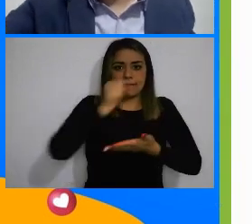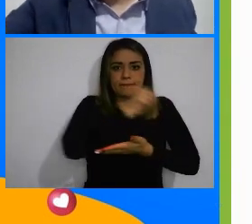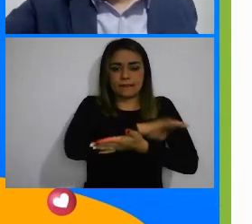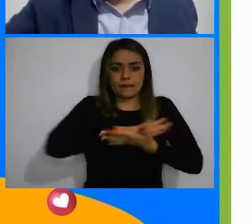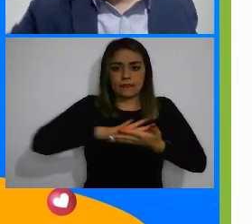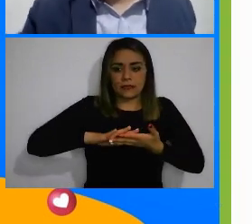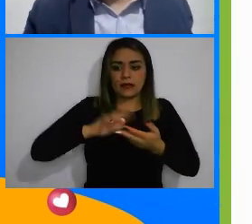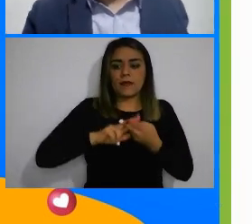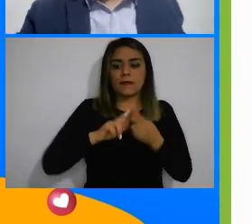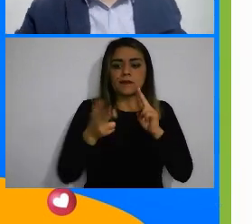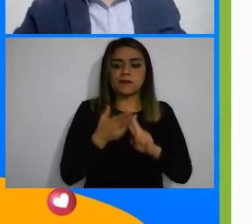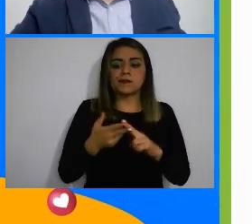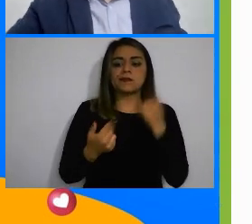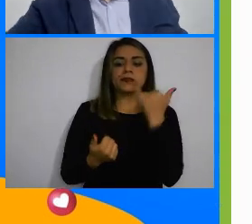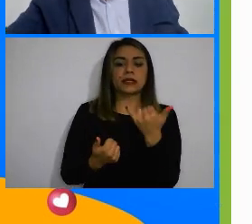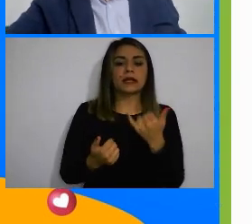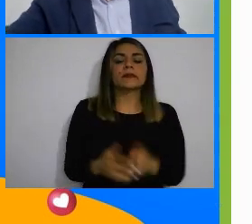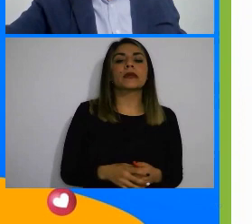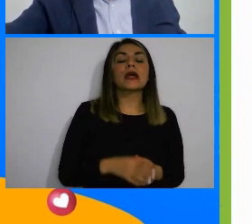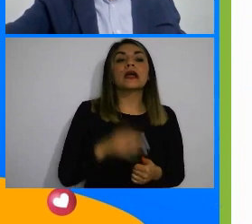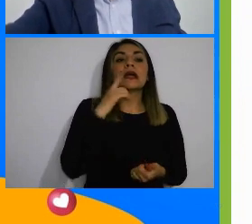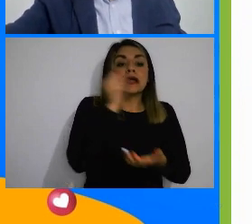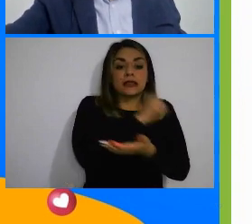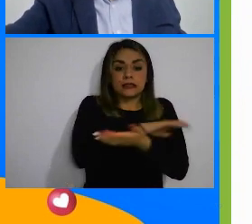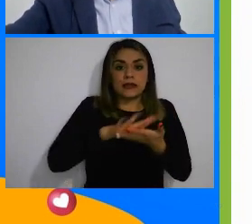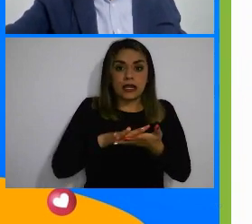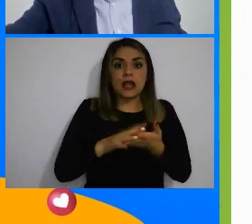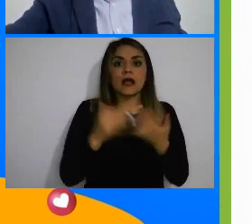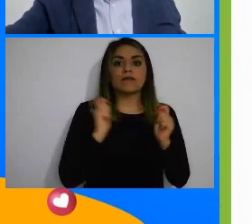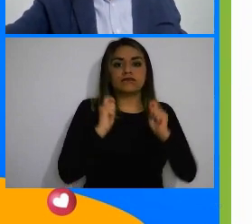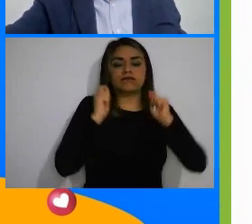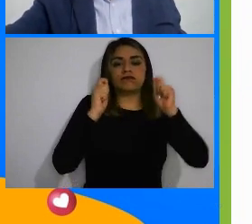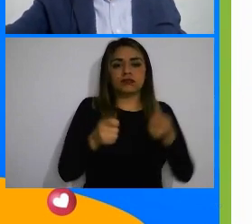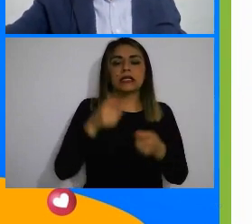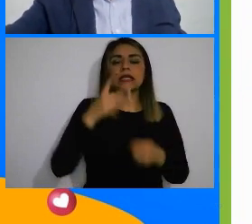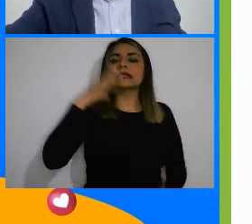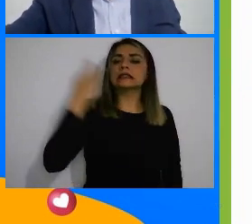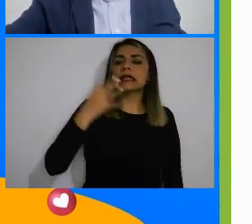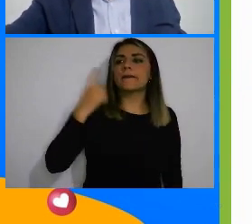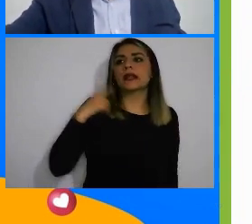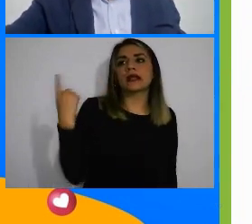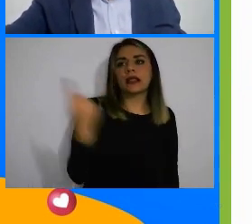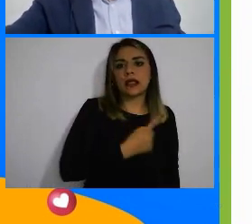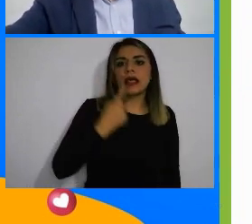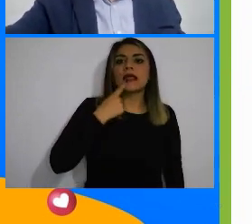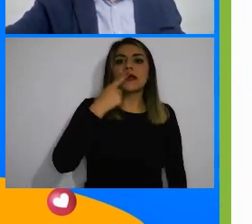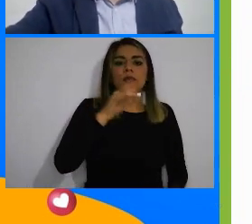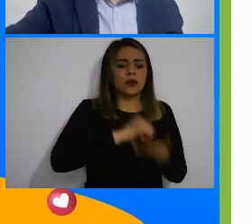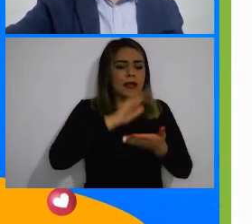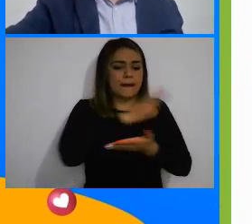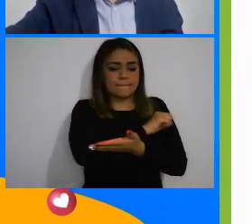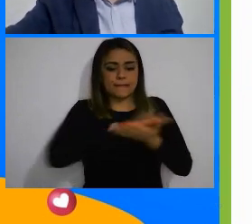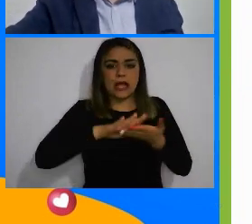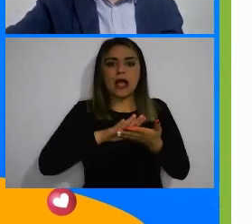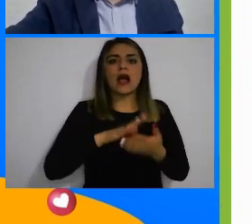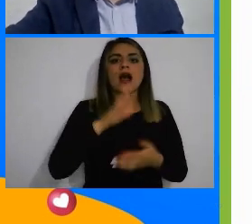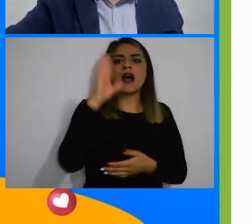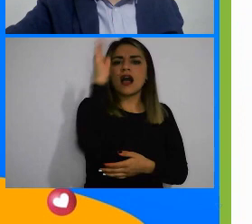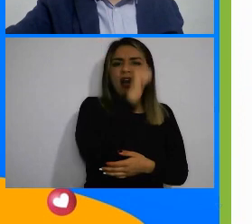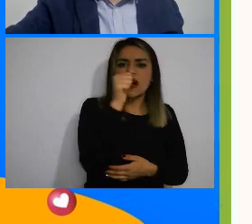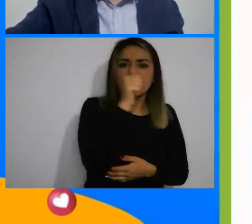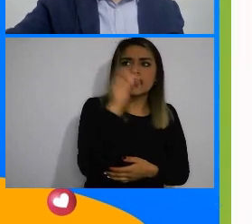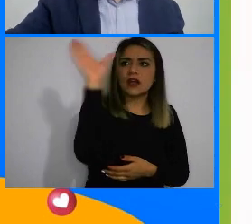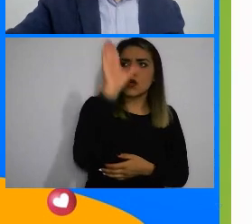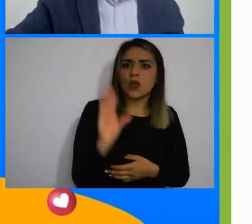praderas. Cuando se habla de sabanas, llanuras y praderas, pues siempre hablamos de, cuando una sabana, hablamos de la África,